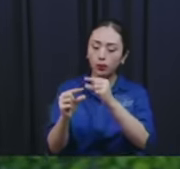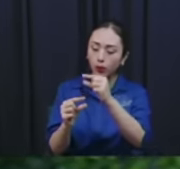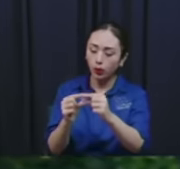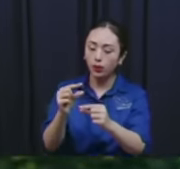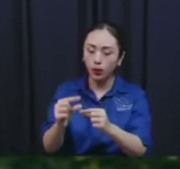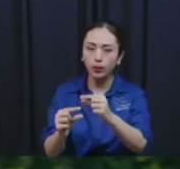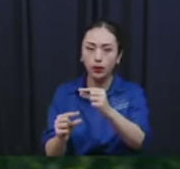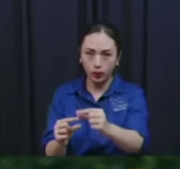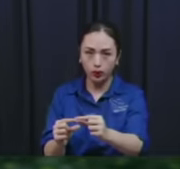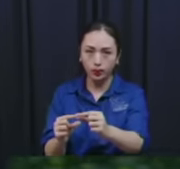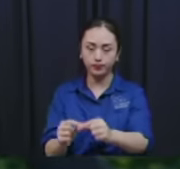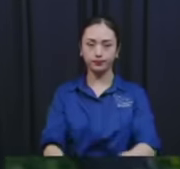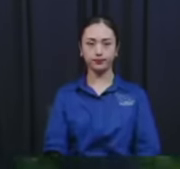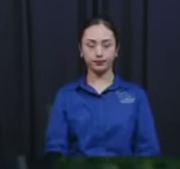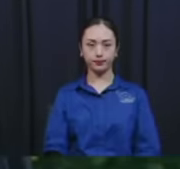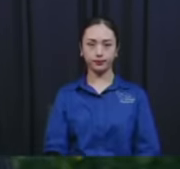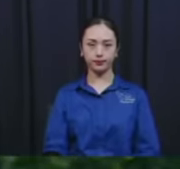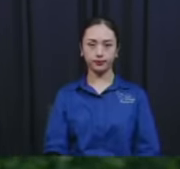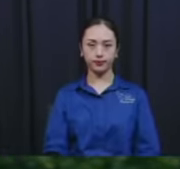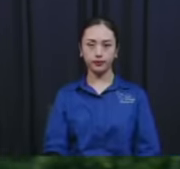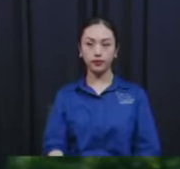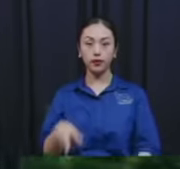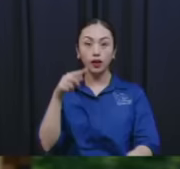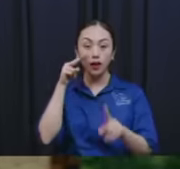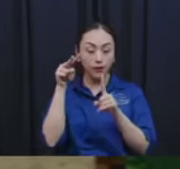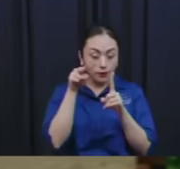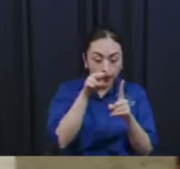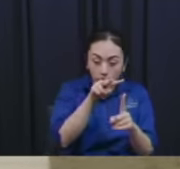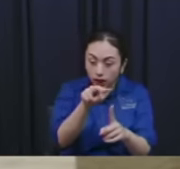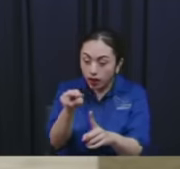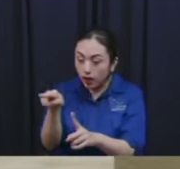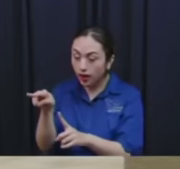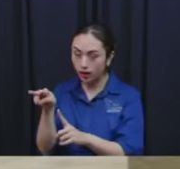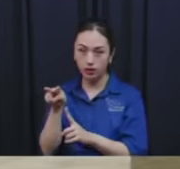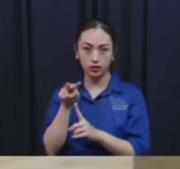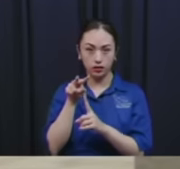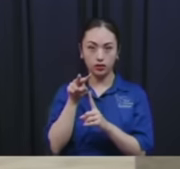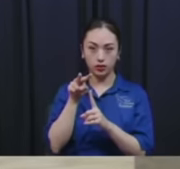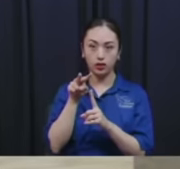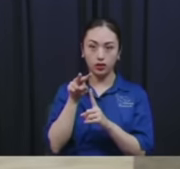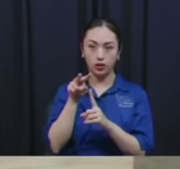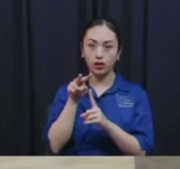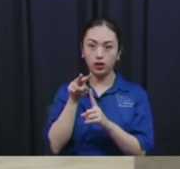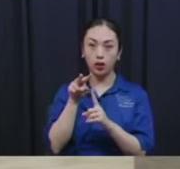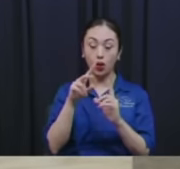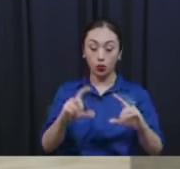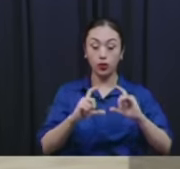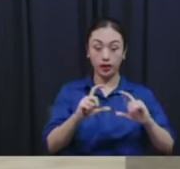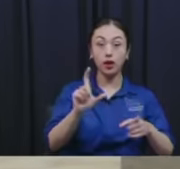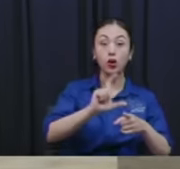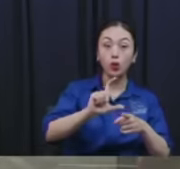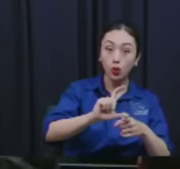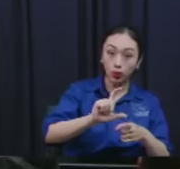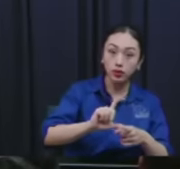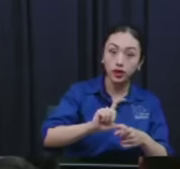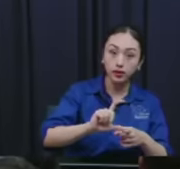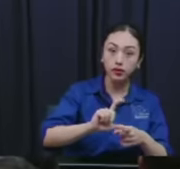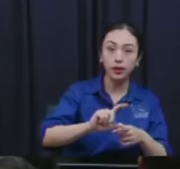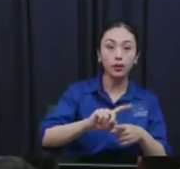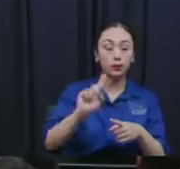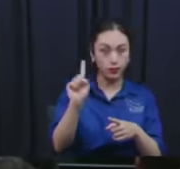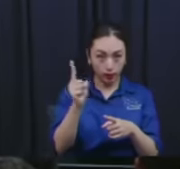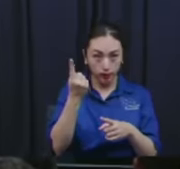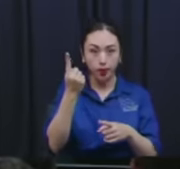a vigilar cosas que ni siquiera te imaginas si no te si no empiezas por ti mismo y por esto es que dice